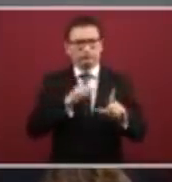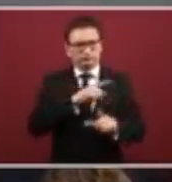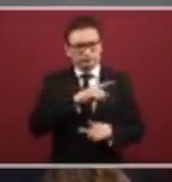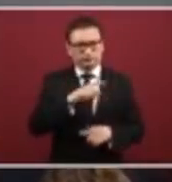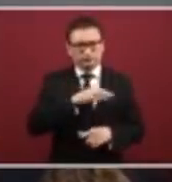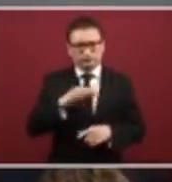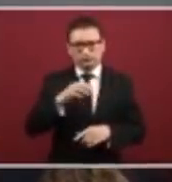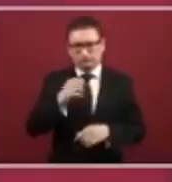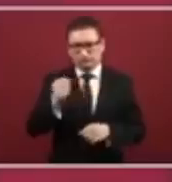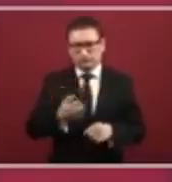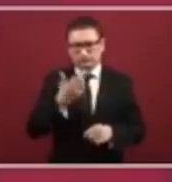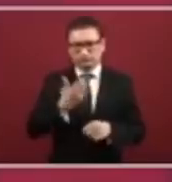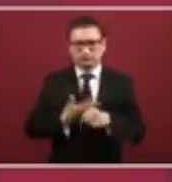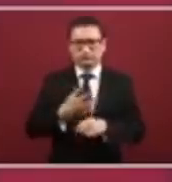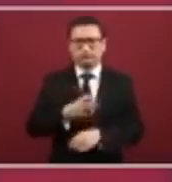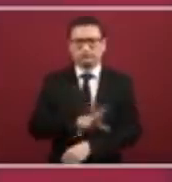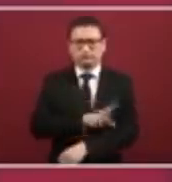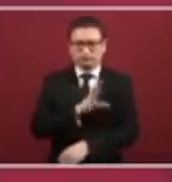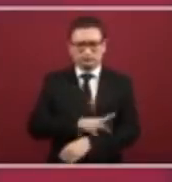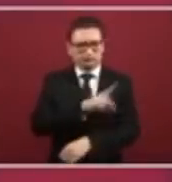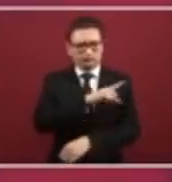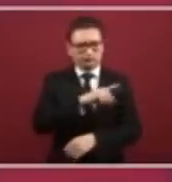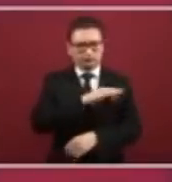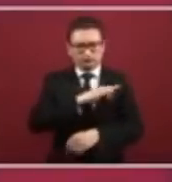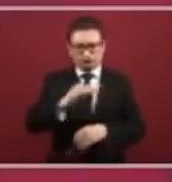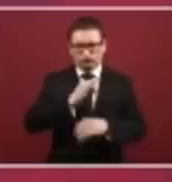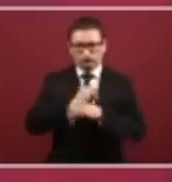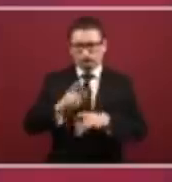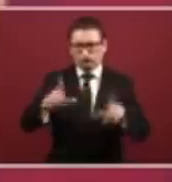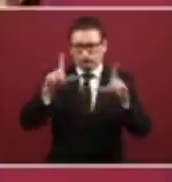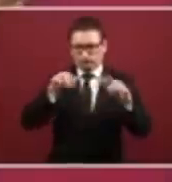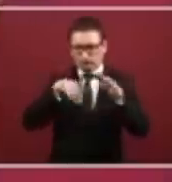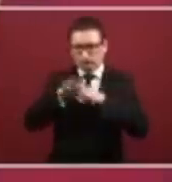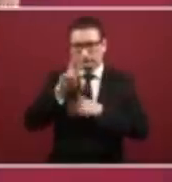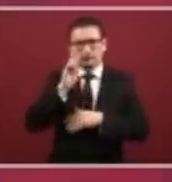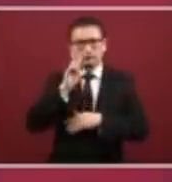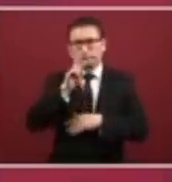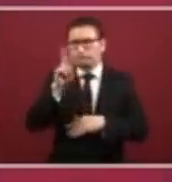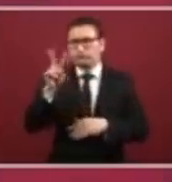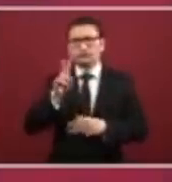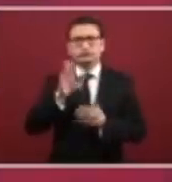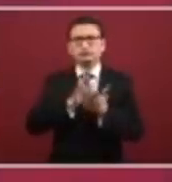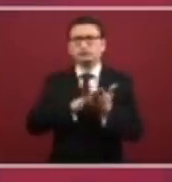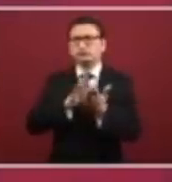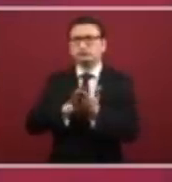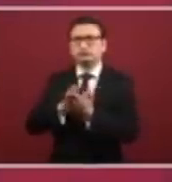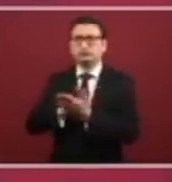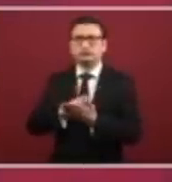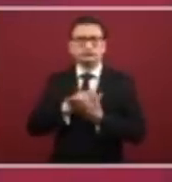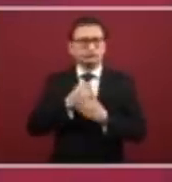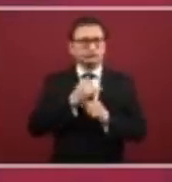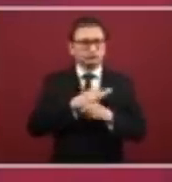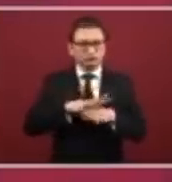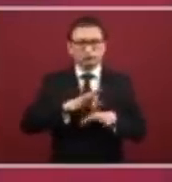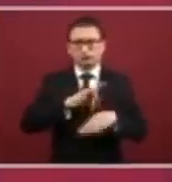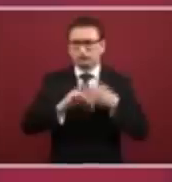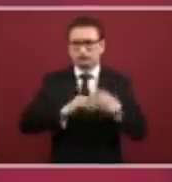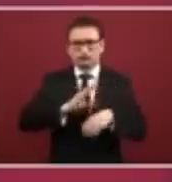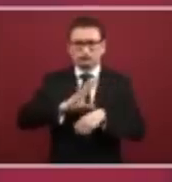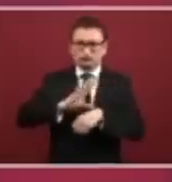en la Secretaría de Energía donde ustedes pueden tener acceso para ver todos los documentos.